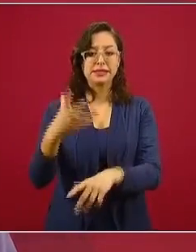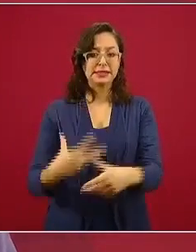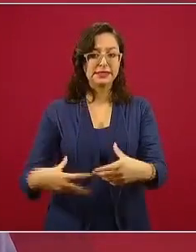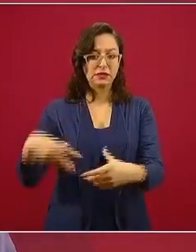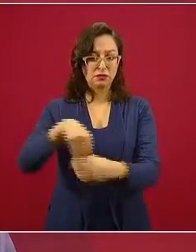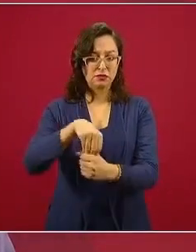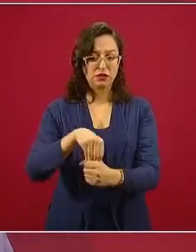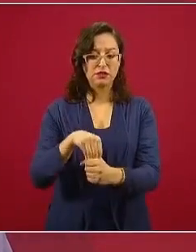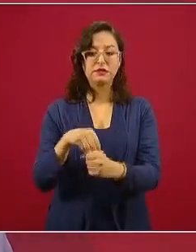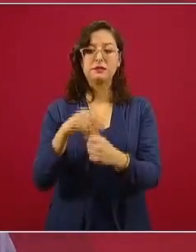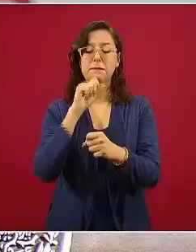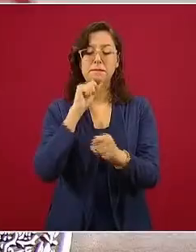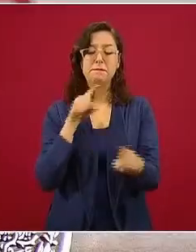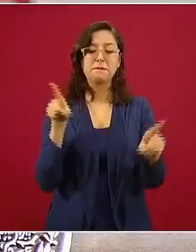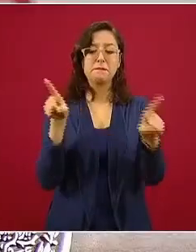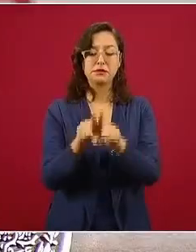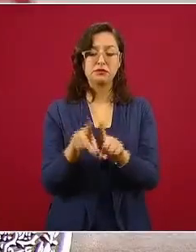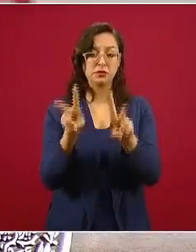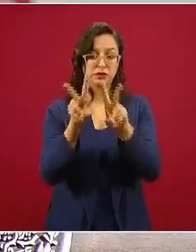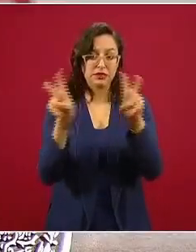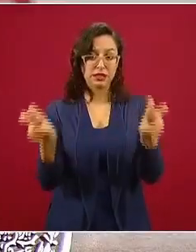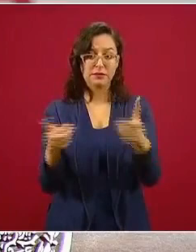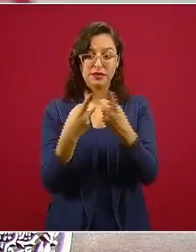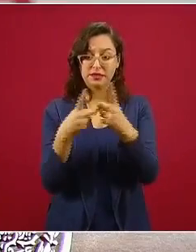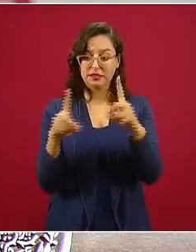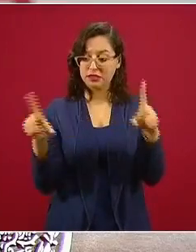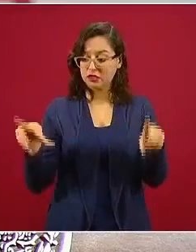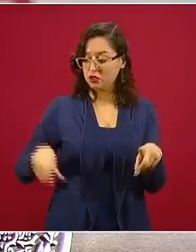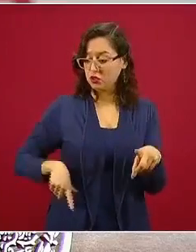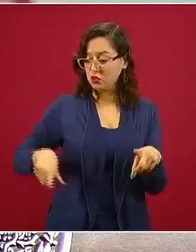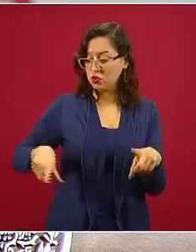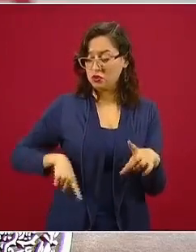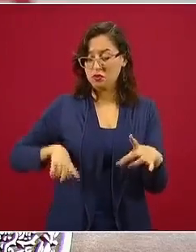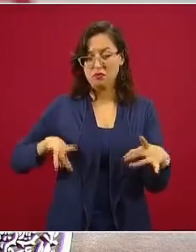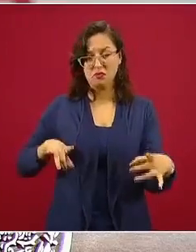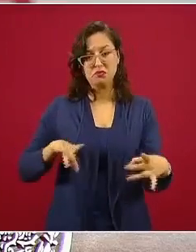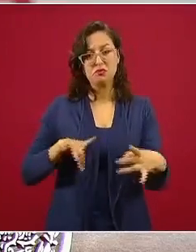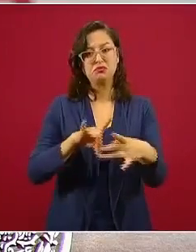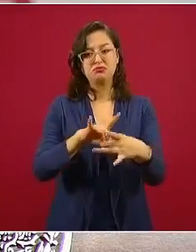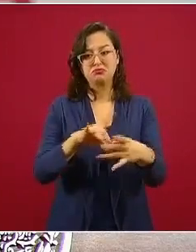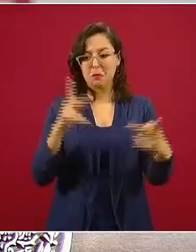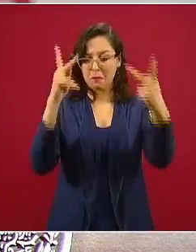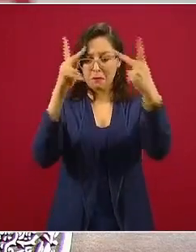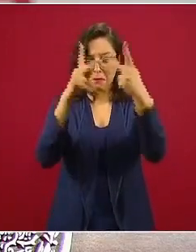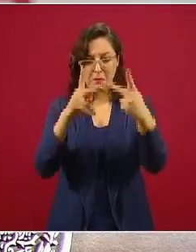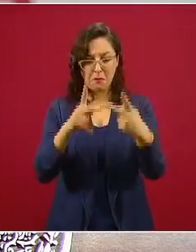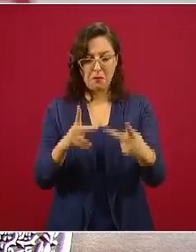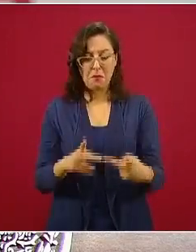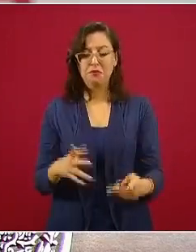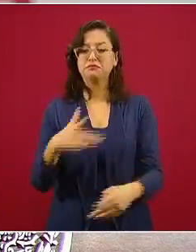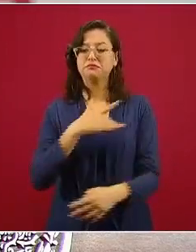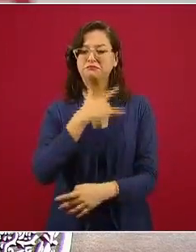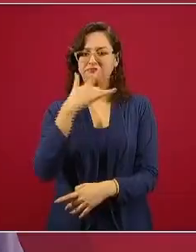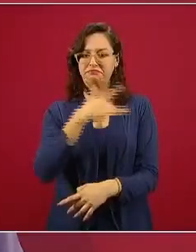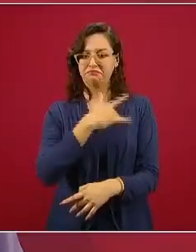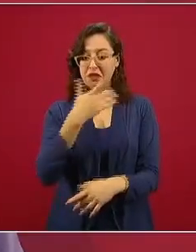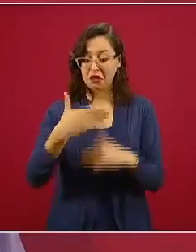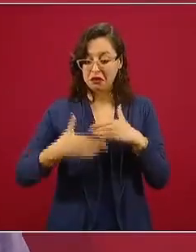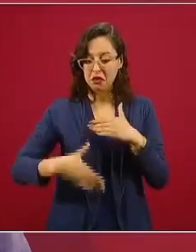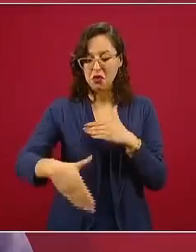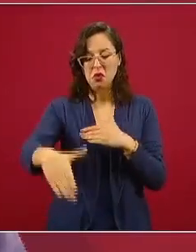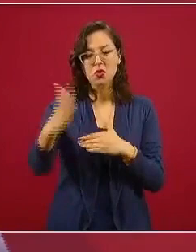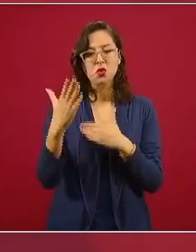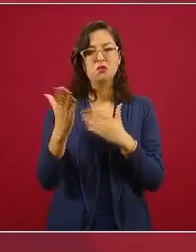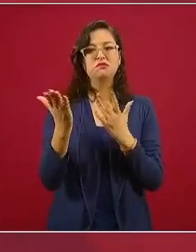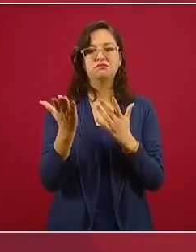las políticas de desarrollo que se impulsan en este gobierno. Creemos por eso que es una palanca de desarrollo,